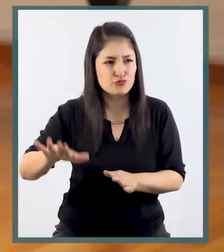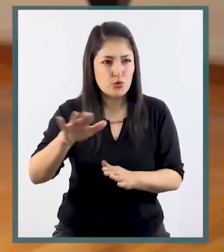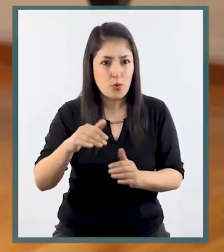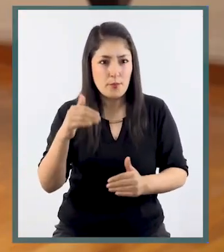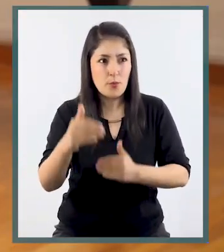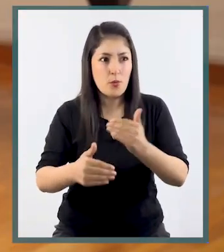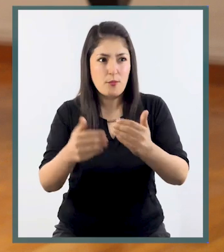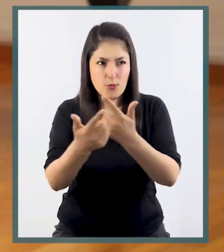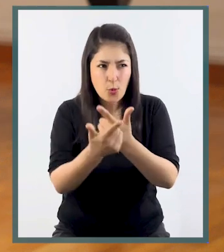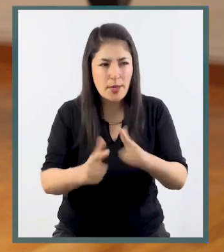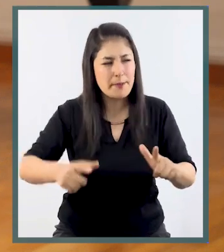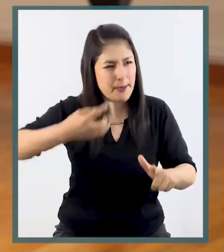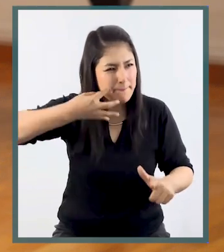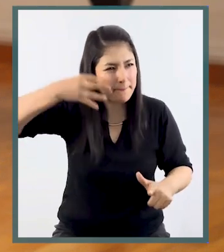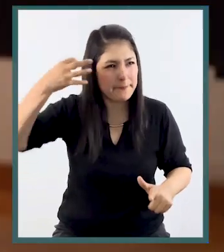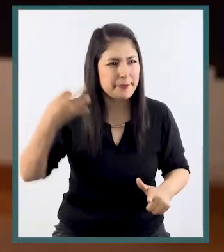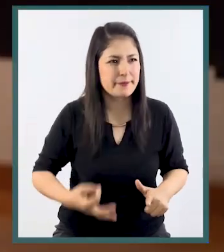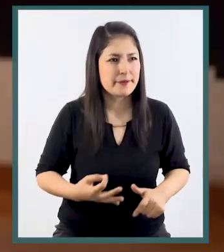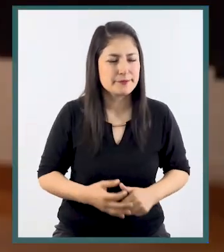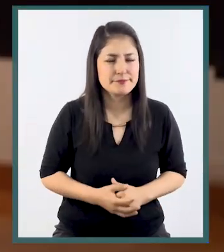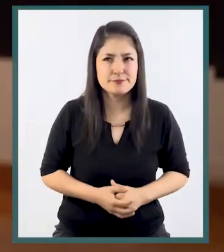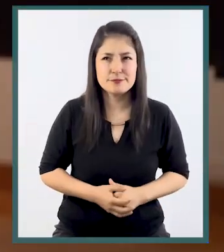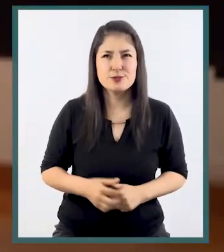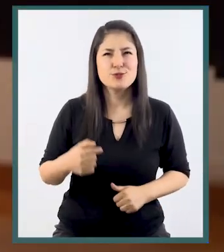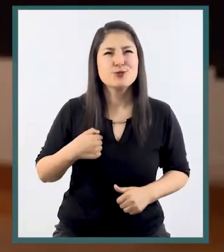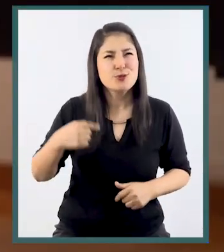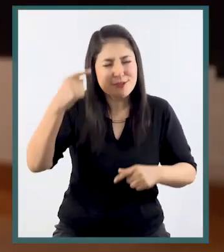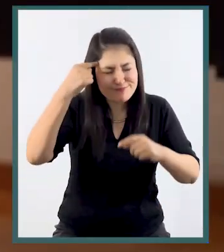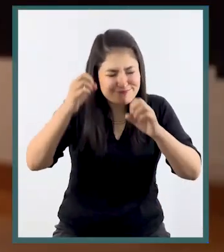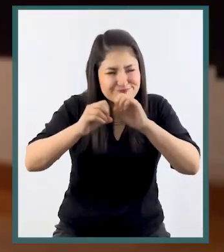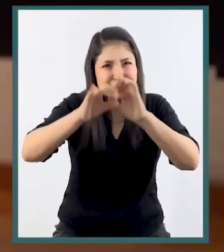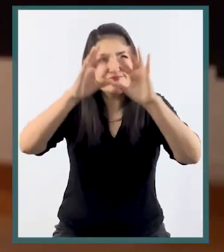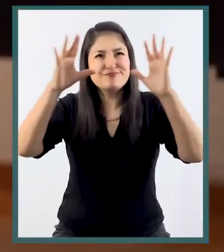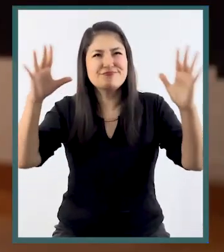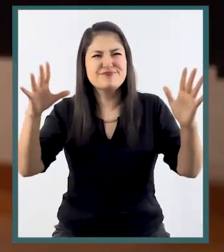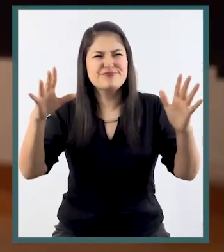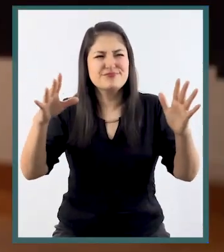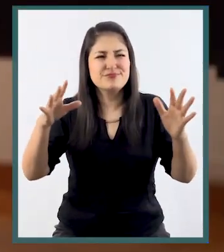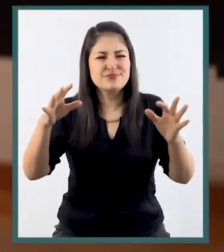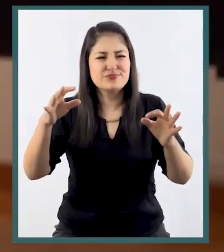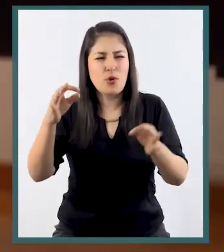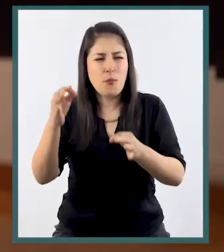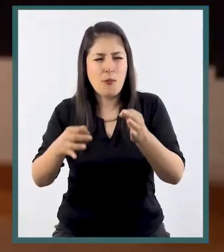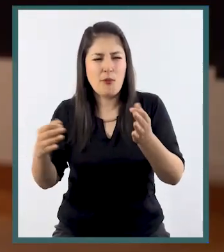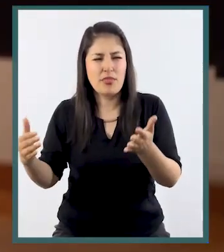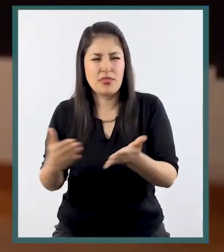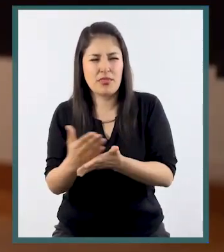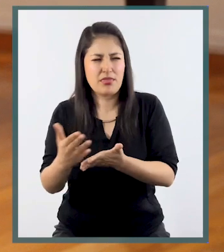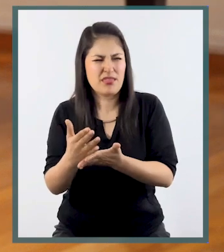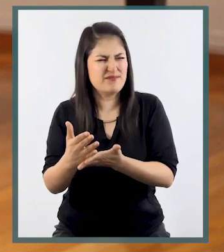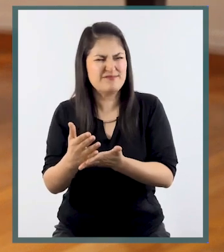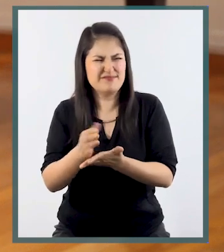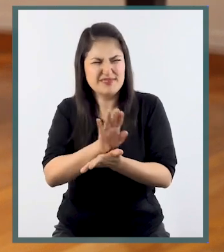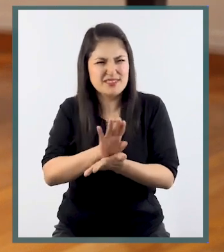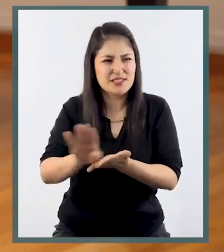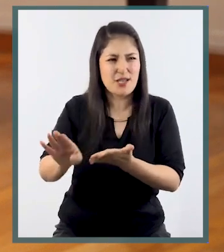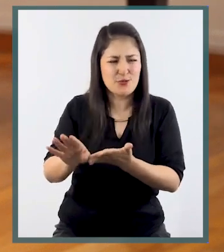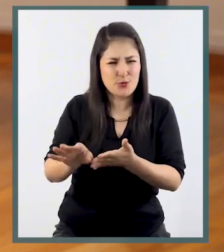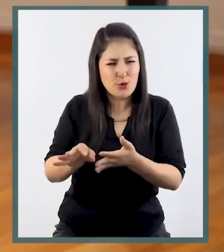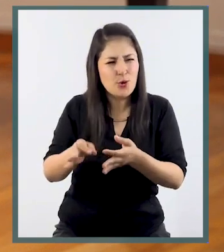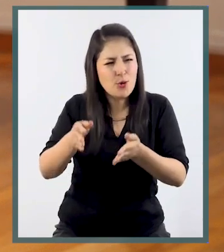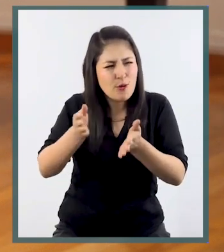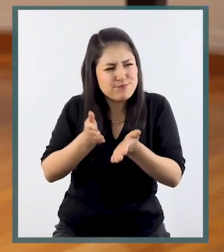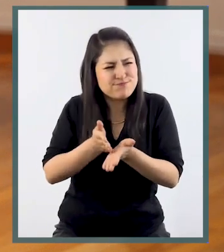la verdadera libertad del Perú. Bueno, yo me imagino un Perú libre de injusticia y de corrupción. El Perú quiero que